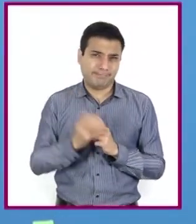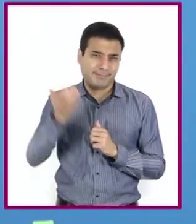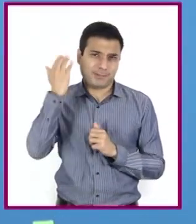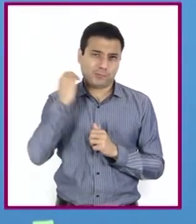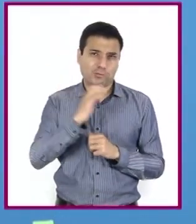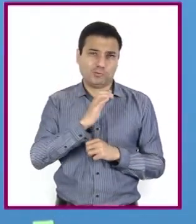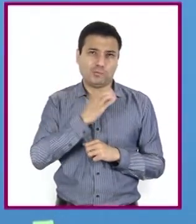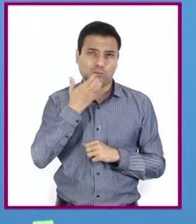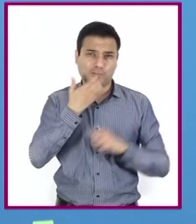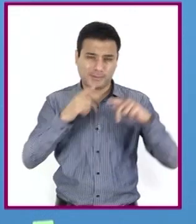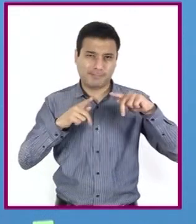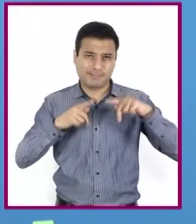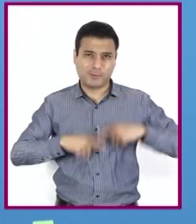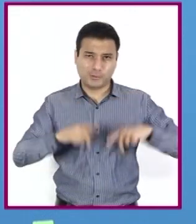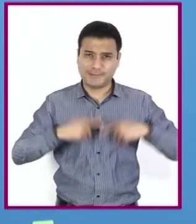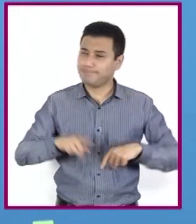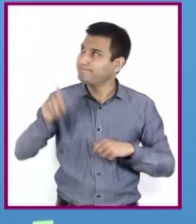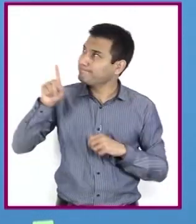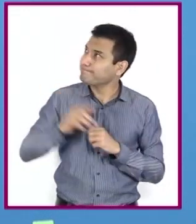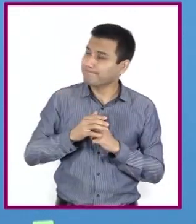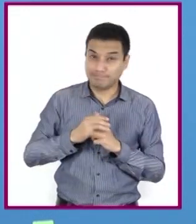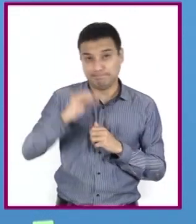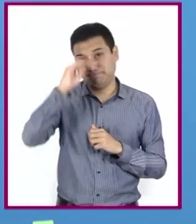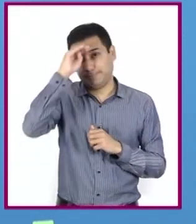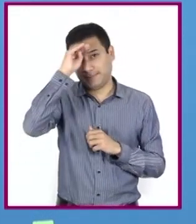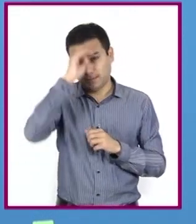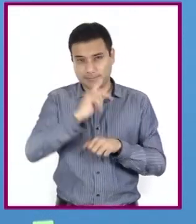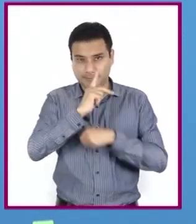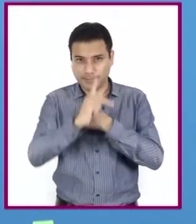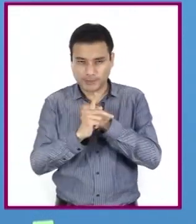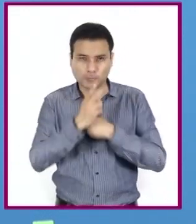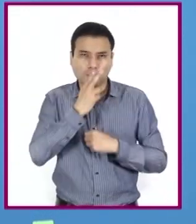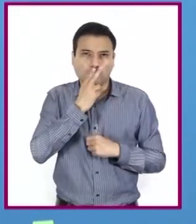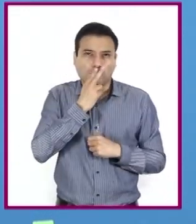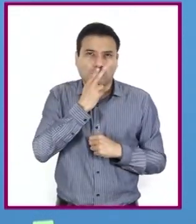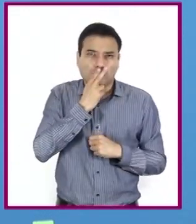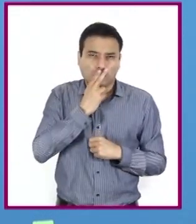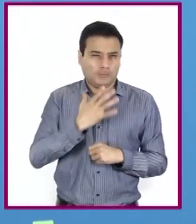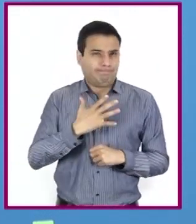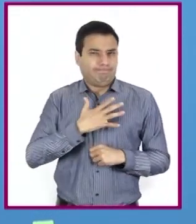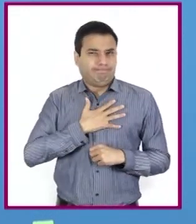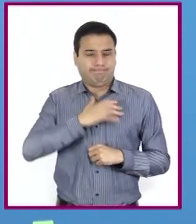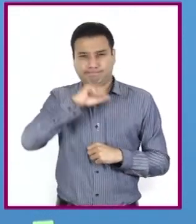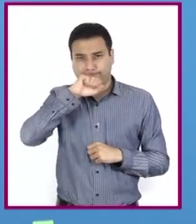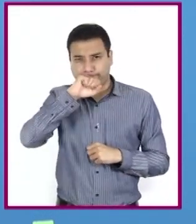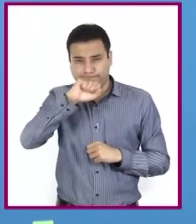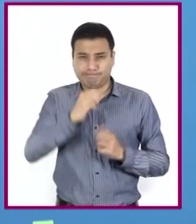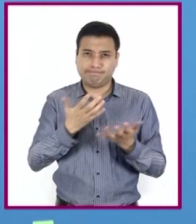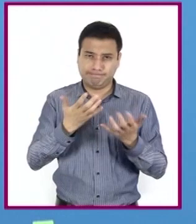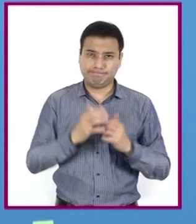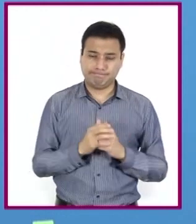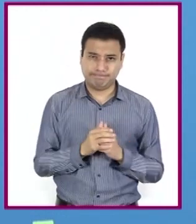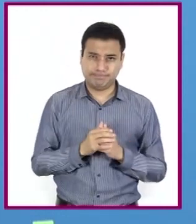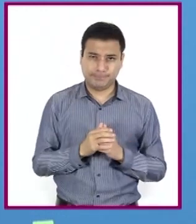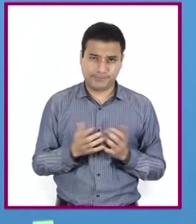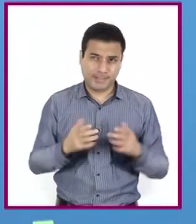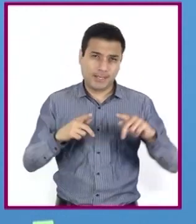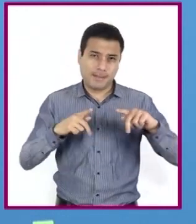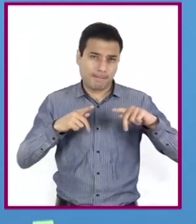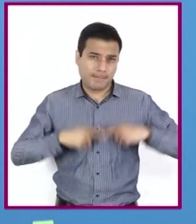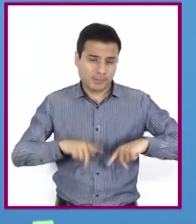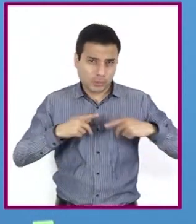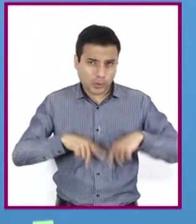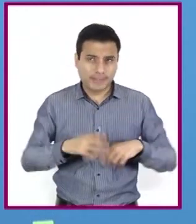nacionalismo y fomenta la competencia social en diversos órdenes. en lo individual, lo étnico,